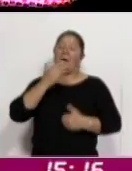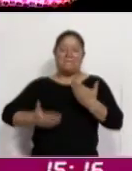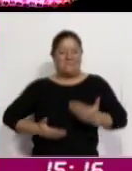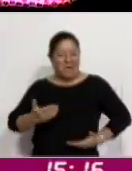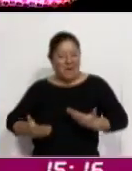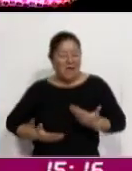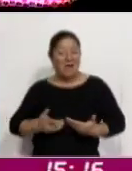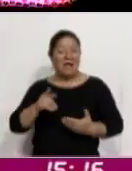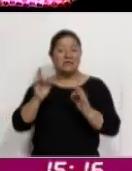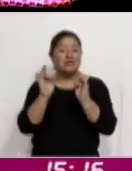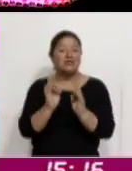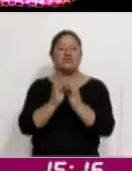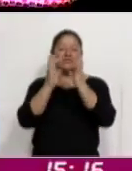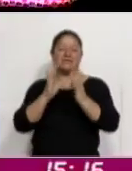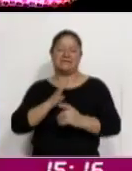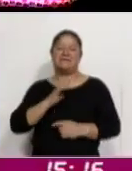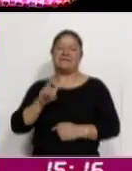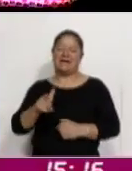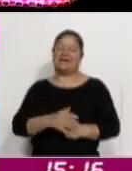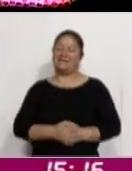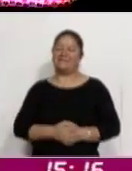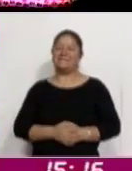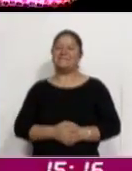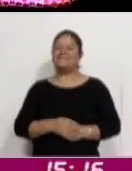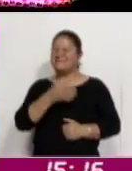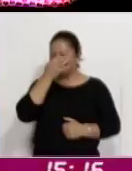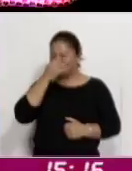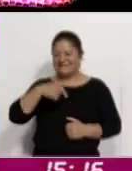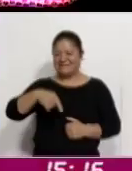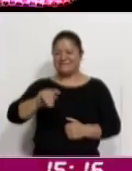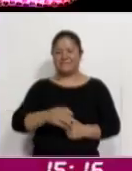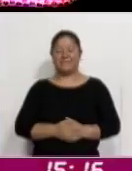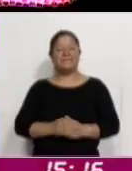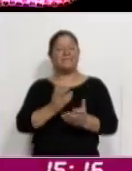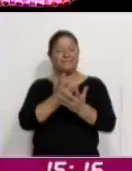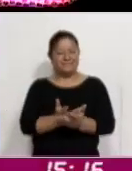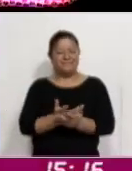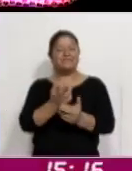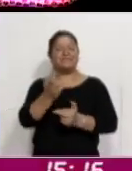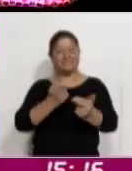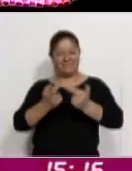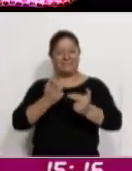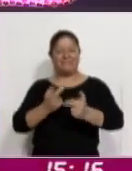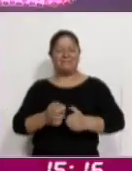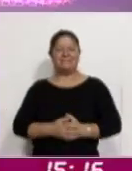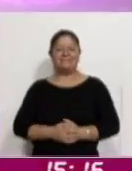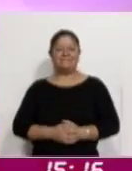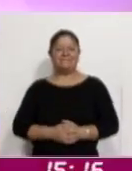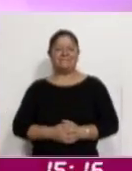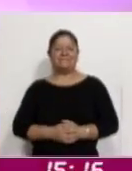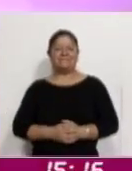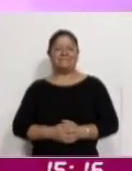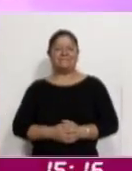las sorpresas que tendremos en unos instantes más. Vamos a hacer una pausa y volvemos a seguir.